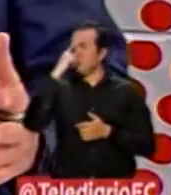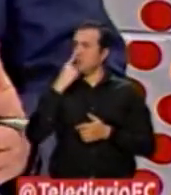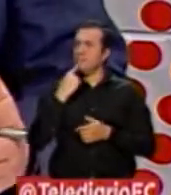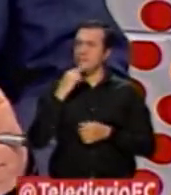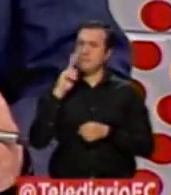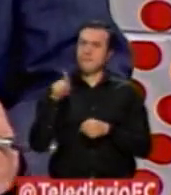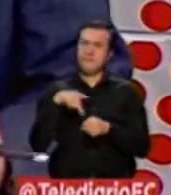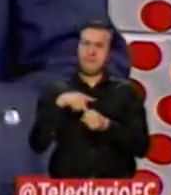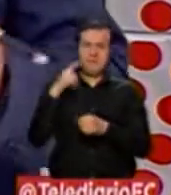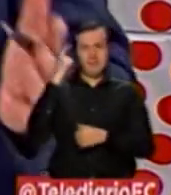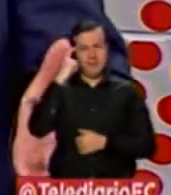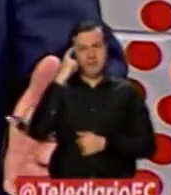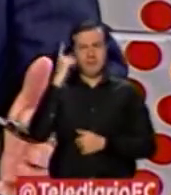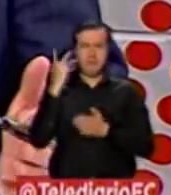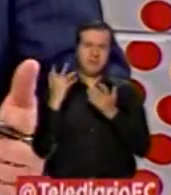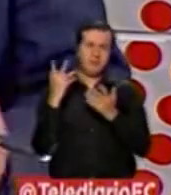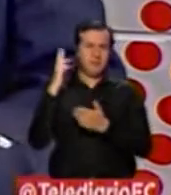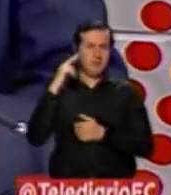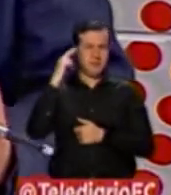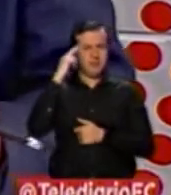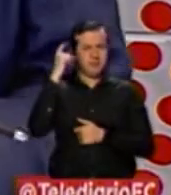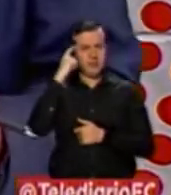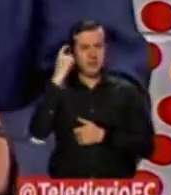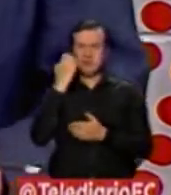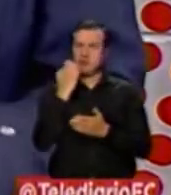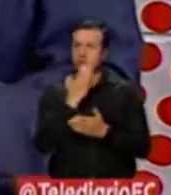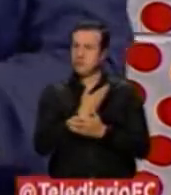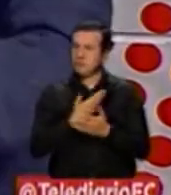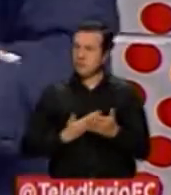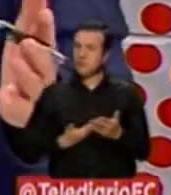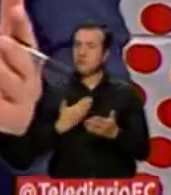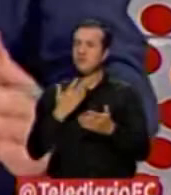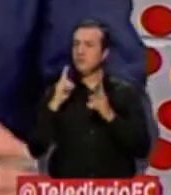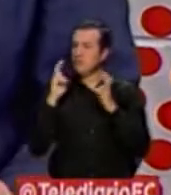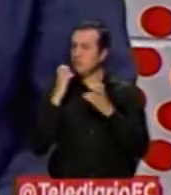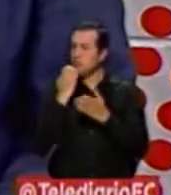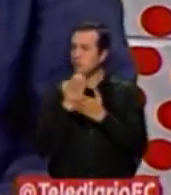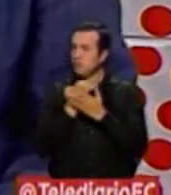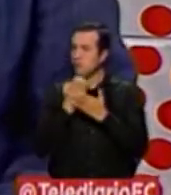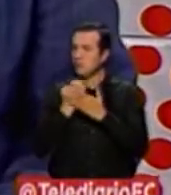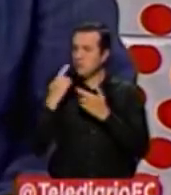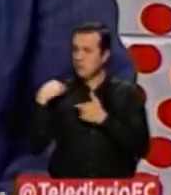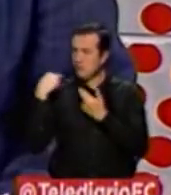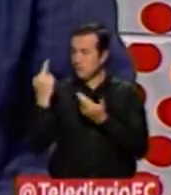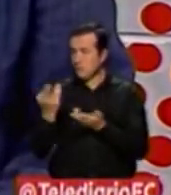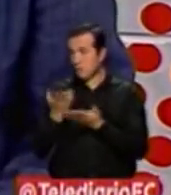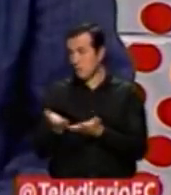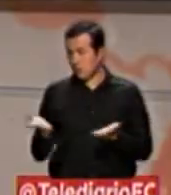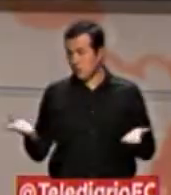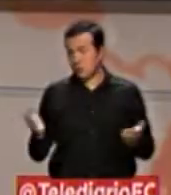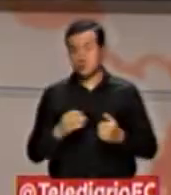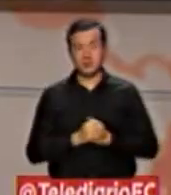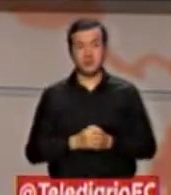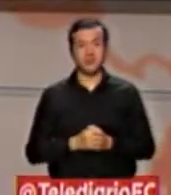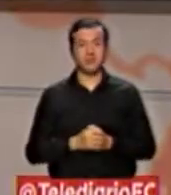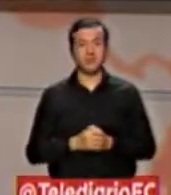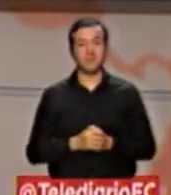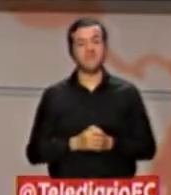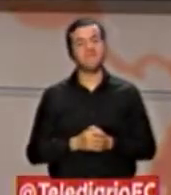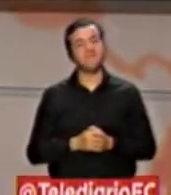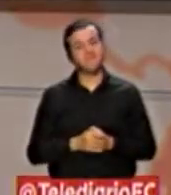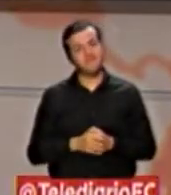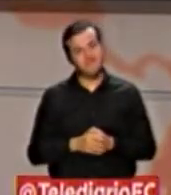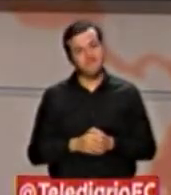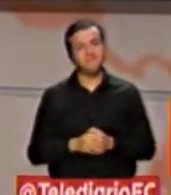profesional resultaría lógico que el presidente le encargue temas relacionados con la economía. Sí,